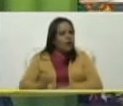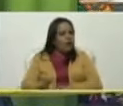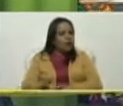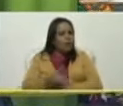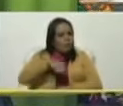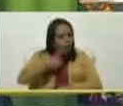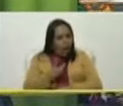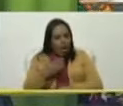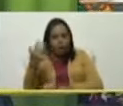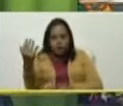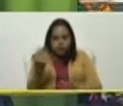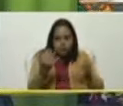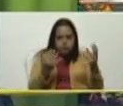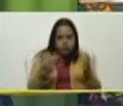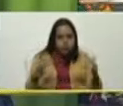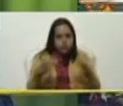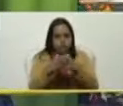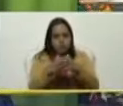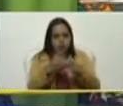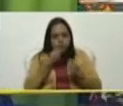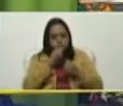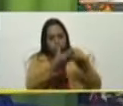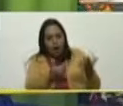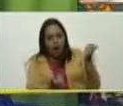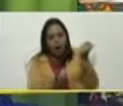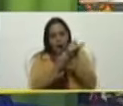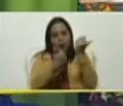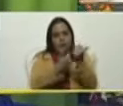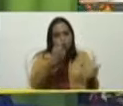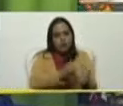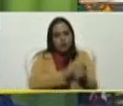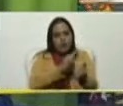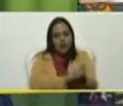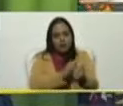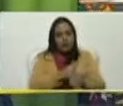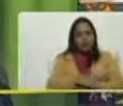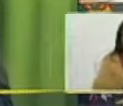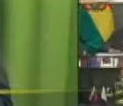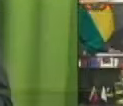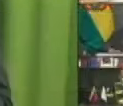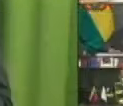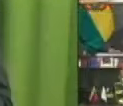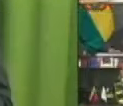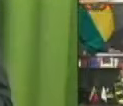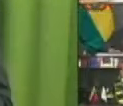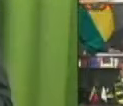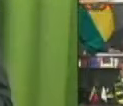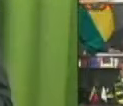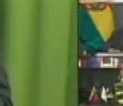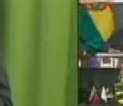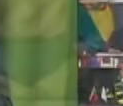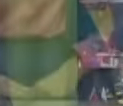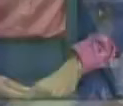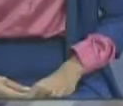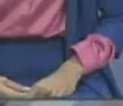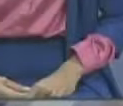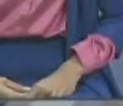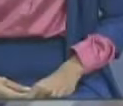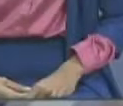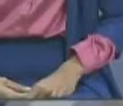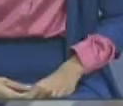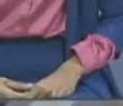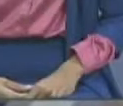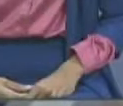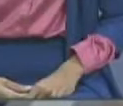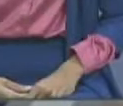podemos reunirnos, expresar nuestra solidaridad con nuestros hermanos. Y en el futuro puede estar seguro de que cuenta con... Bien, y